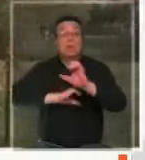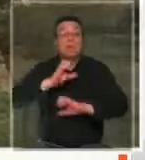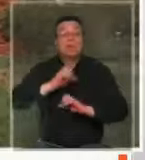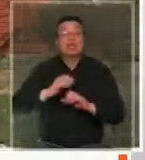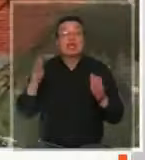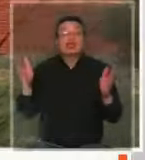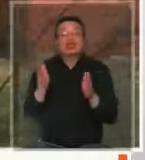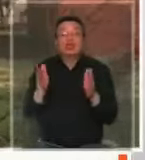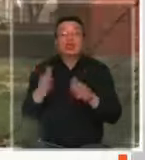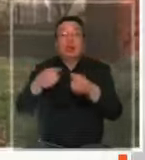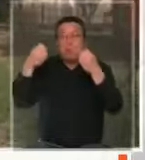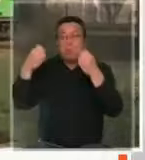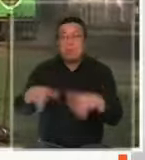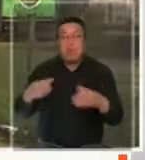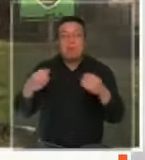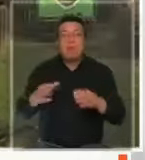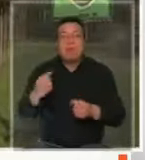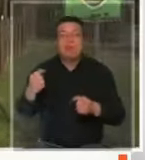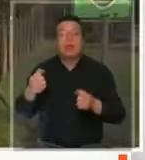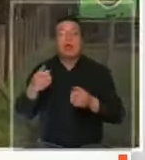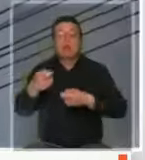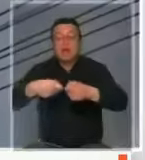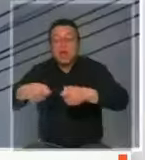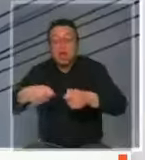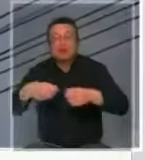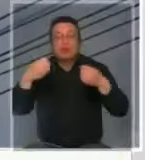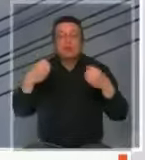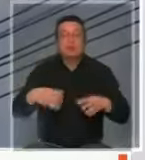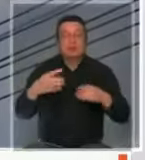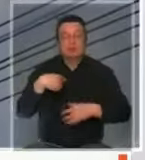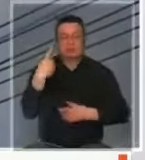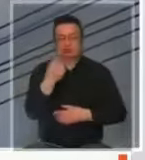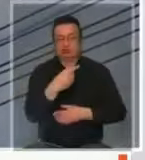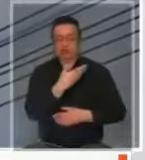negocios perdiéndolo todo. El gobierno evalúa terminar la concesión. ¿Es esto viable? ¿En qué plazo?